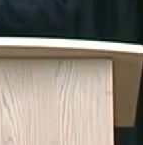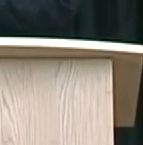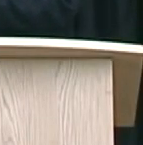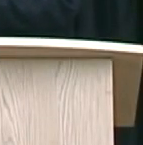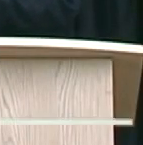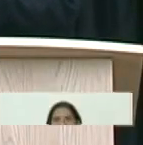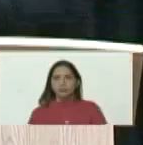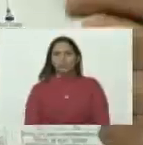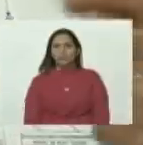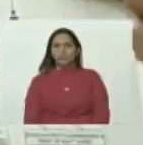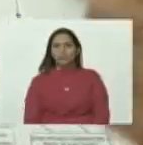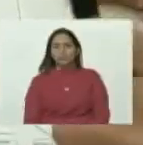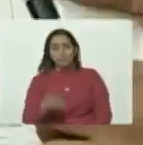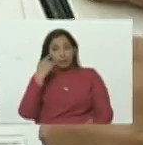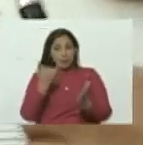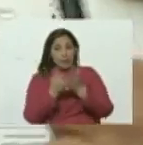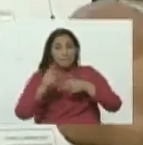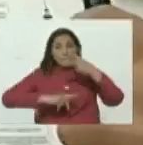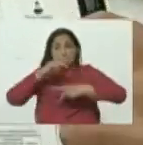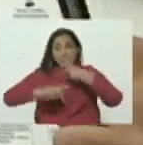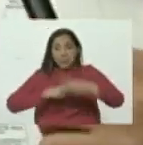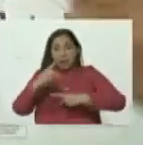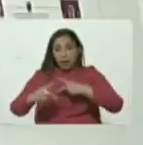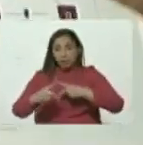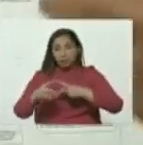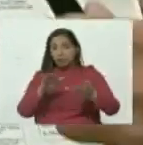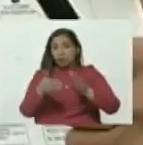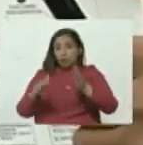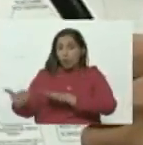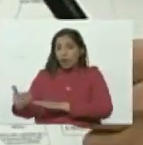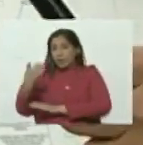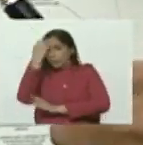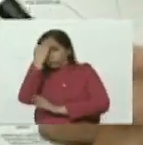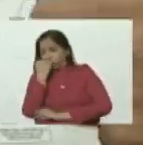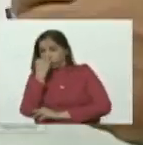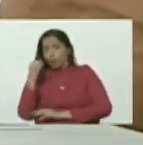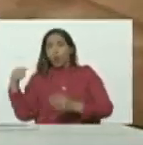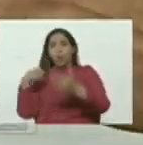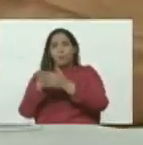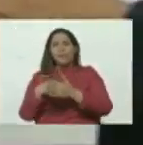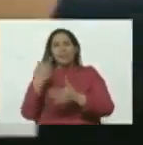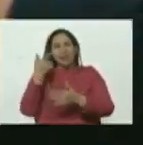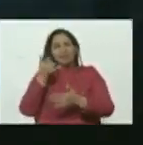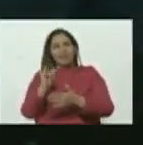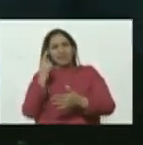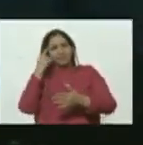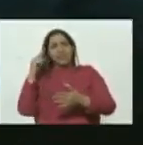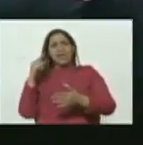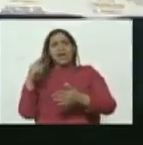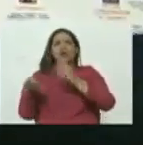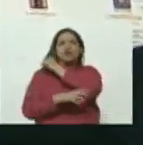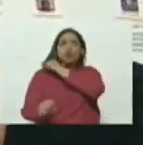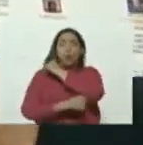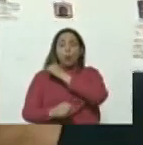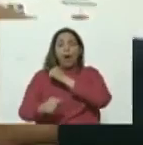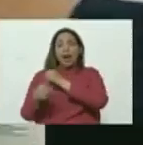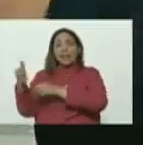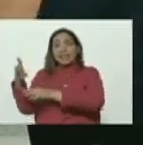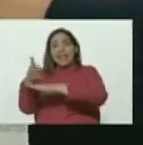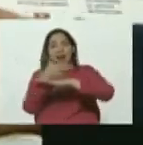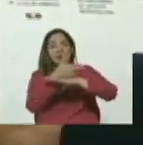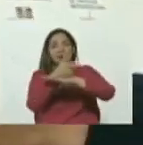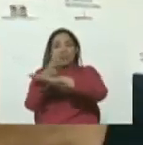recolectas. Esta parte del plan homicida, terrorista, golpista, consistía en robar una de las tanquetas